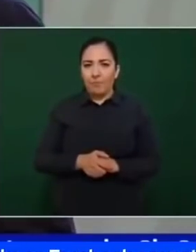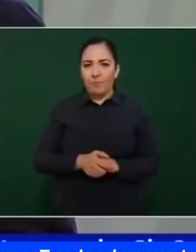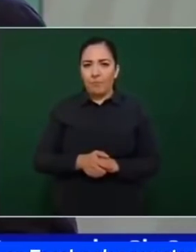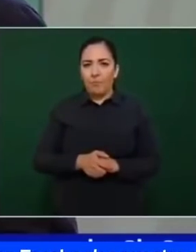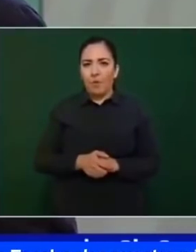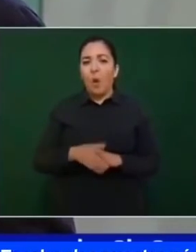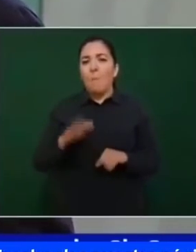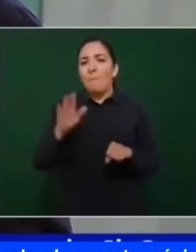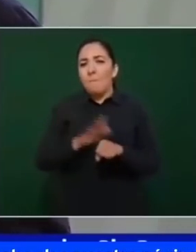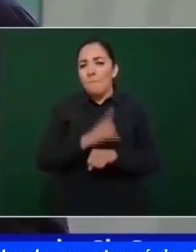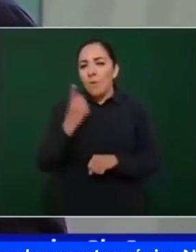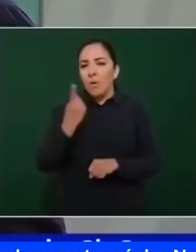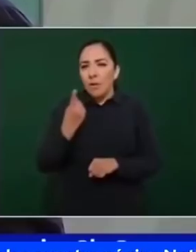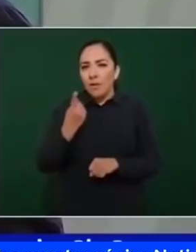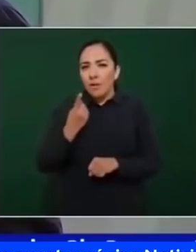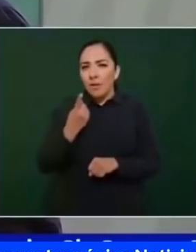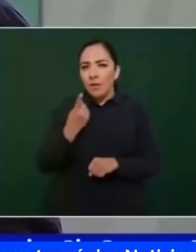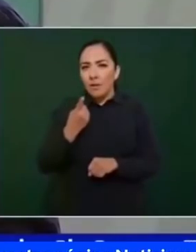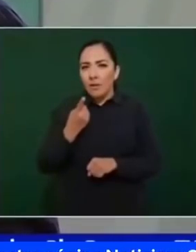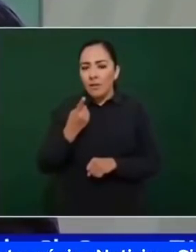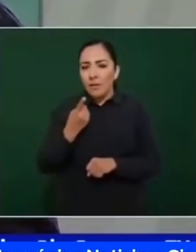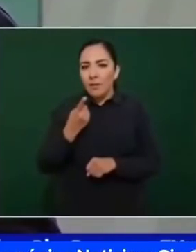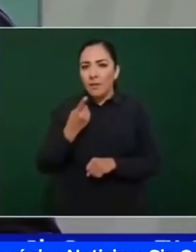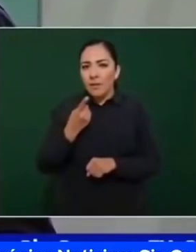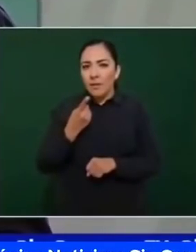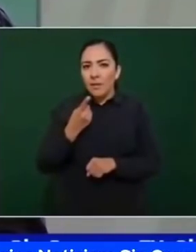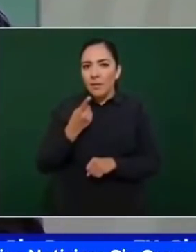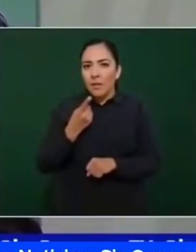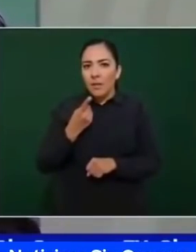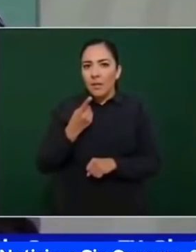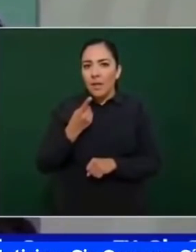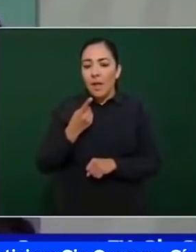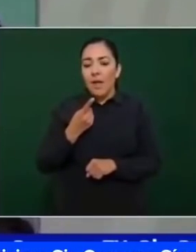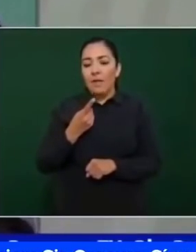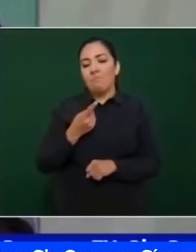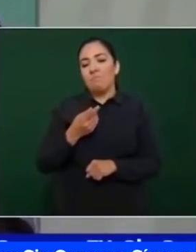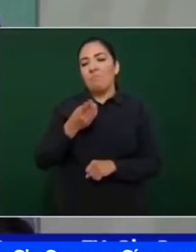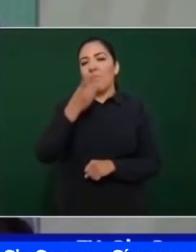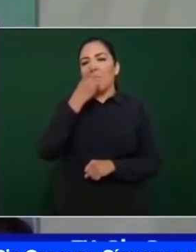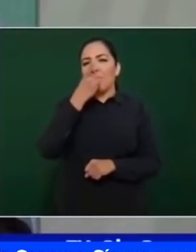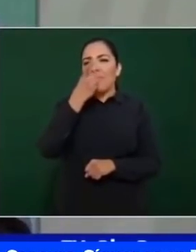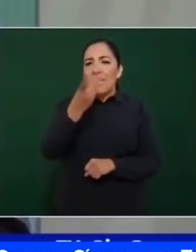se meten con la familia,